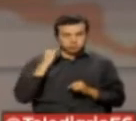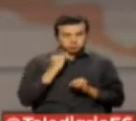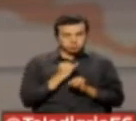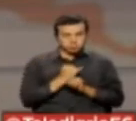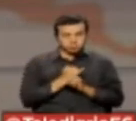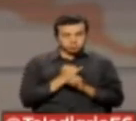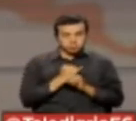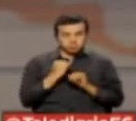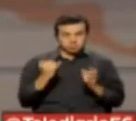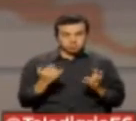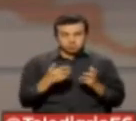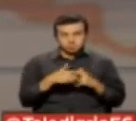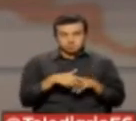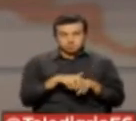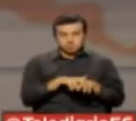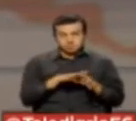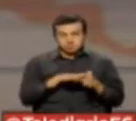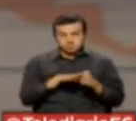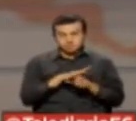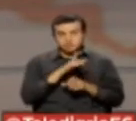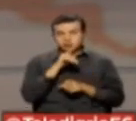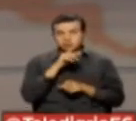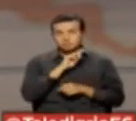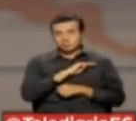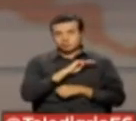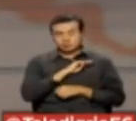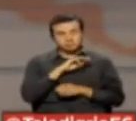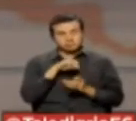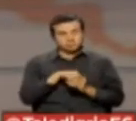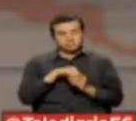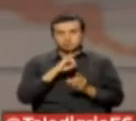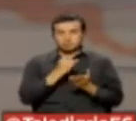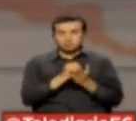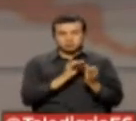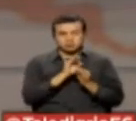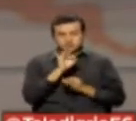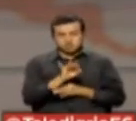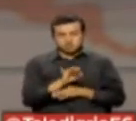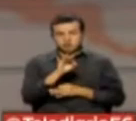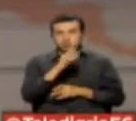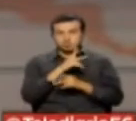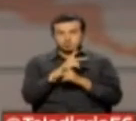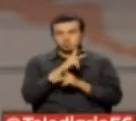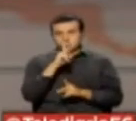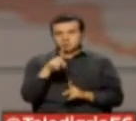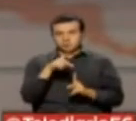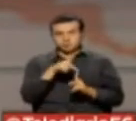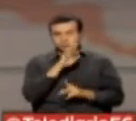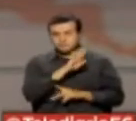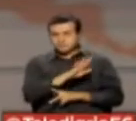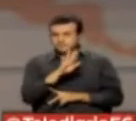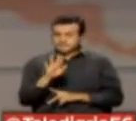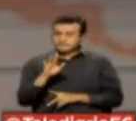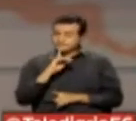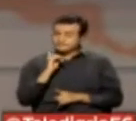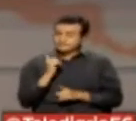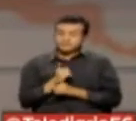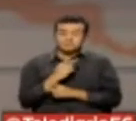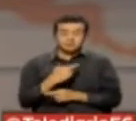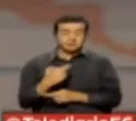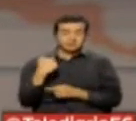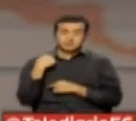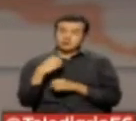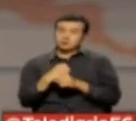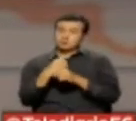intersectorial justamente en el territorio es el municipio es la junta parroquial es el consejo provincial y tienen la